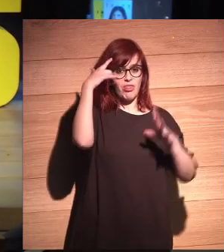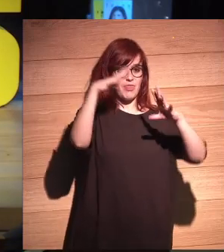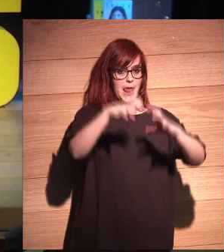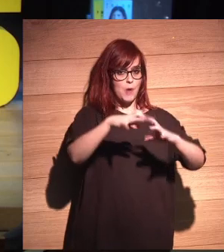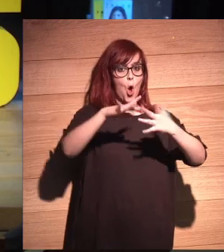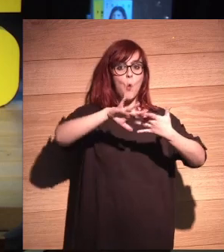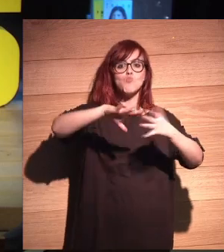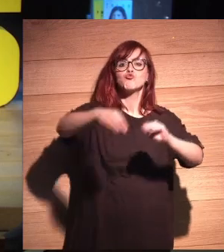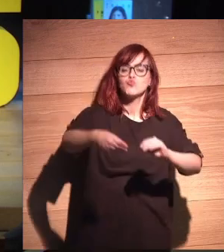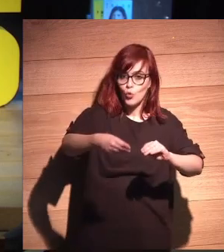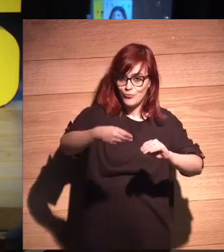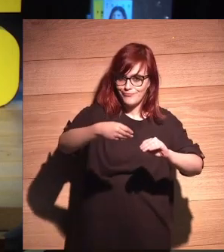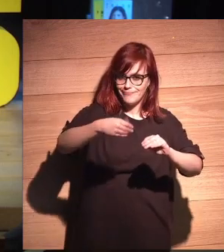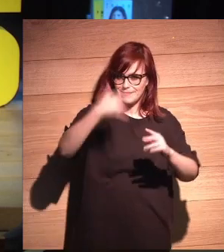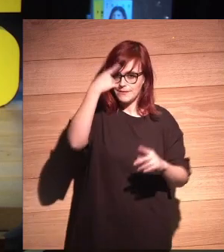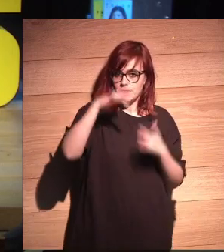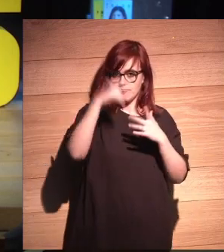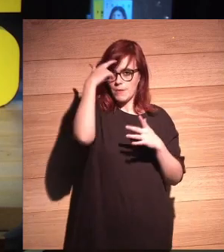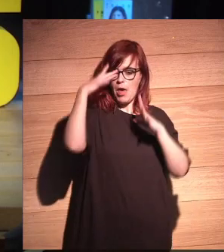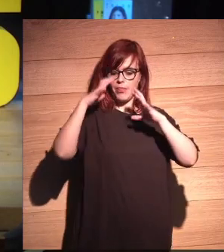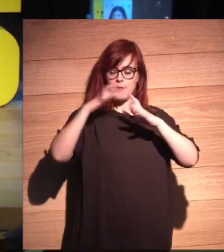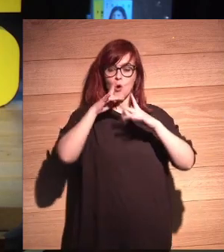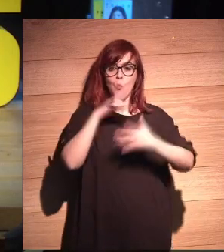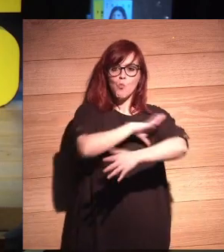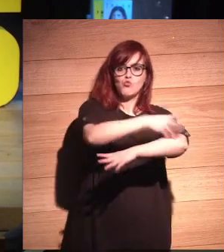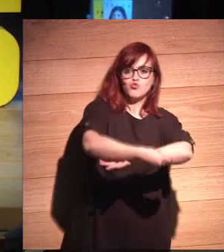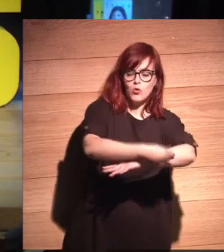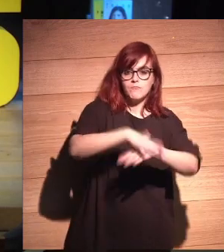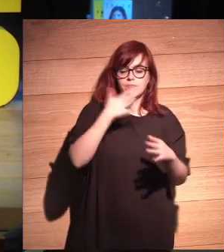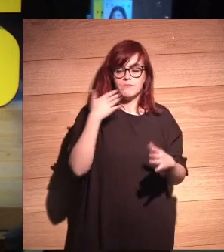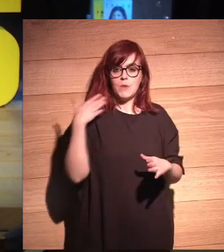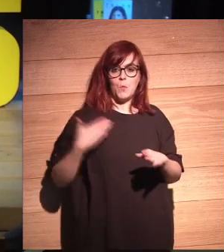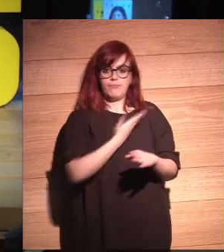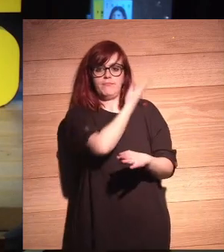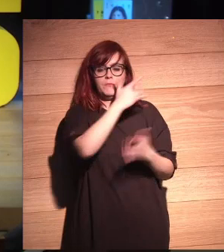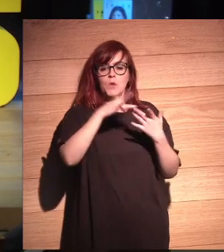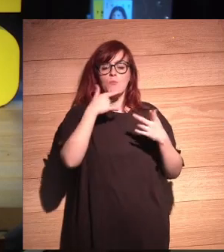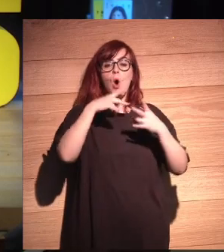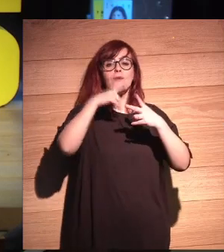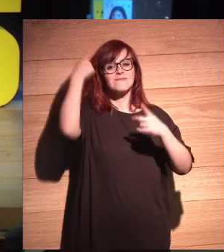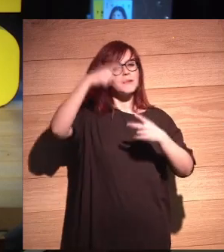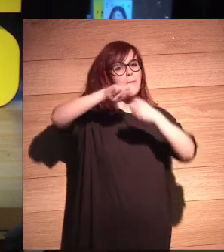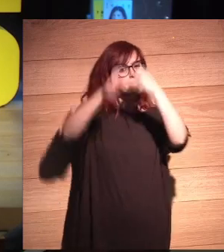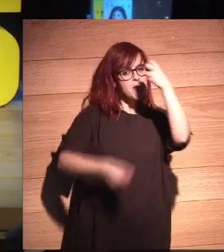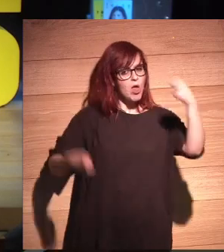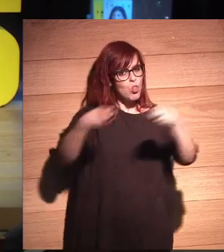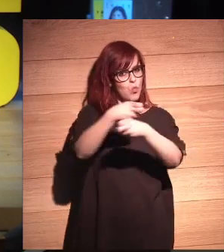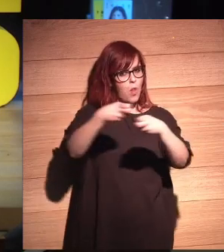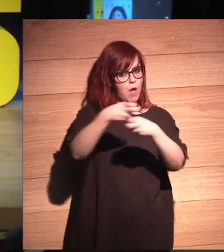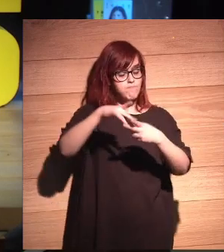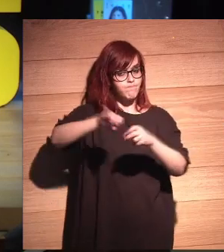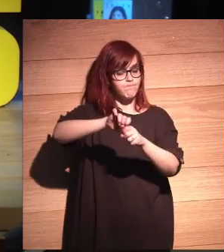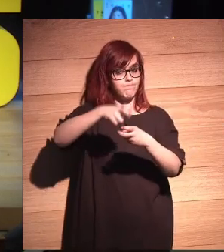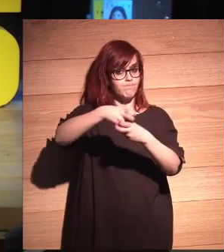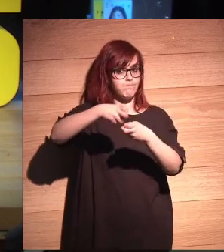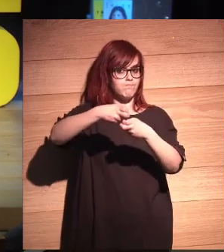suele ser los músculos, se ha seccionado, por ejemplo, como puede ser en una sección medular o otro tipo de lesiones en los que hay